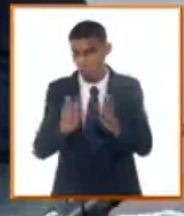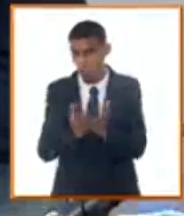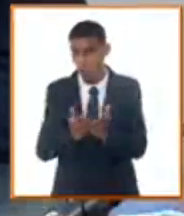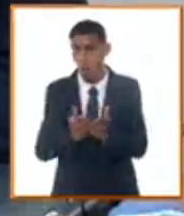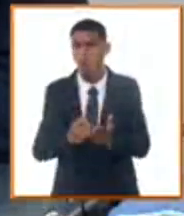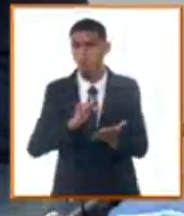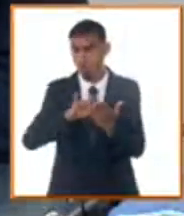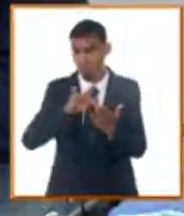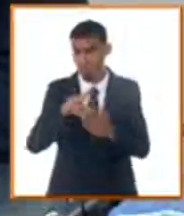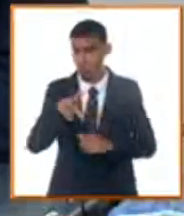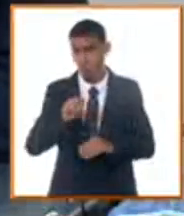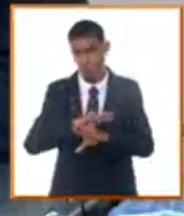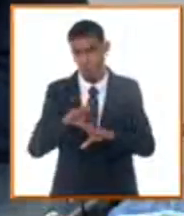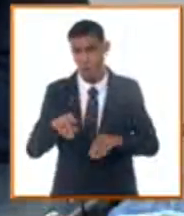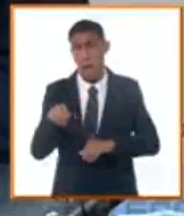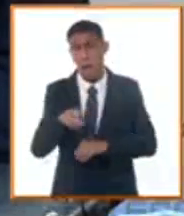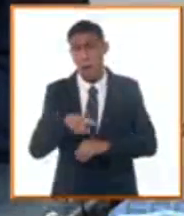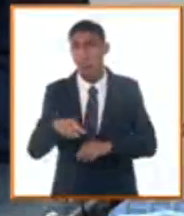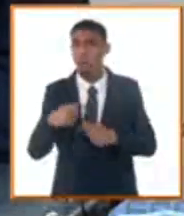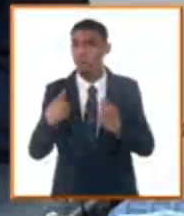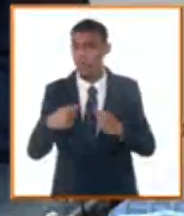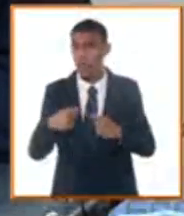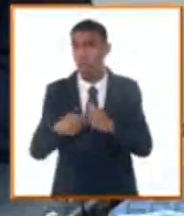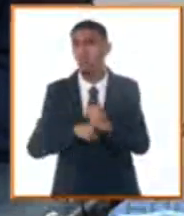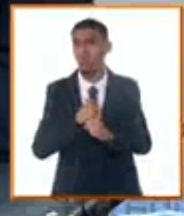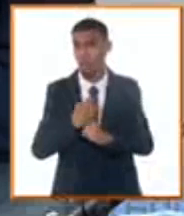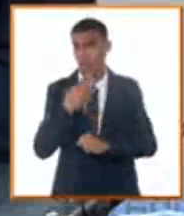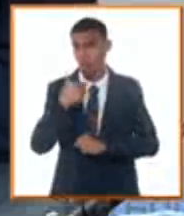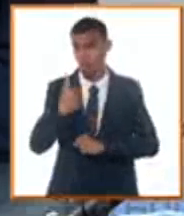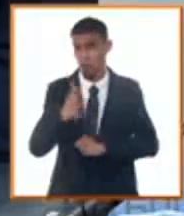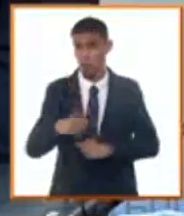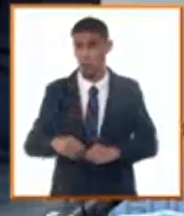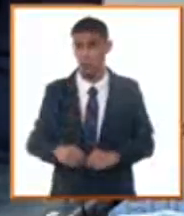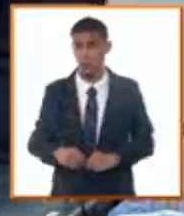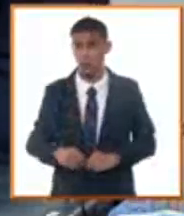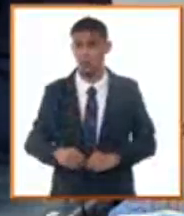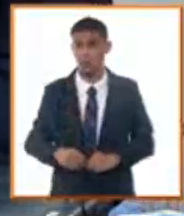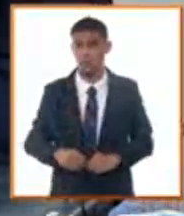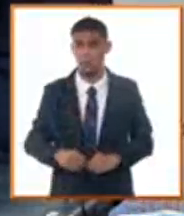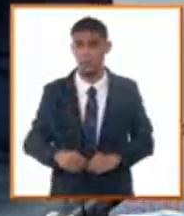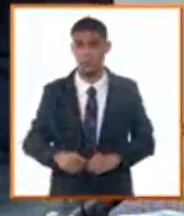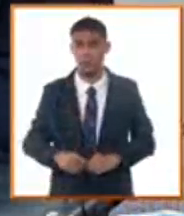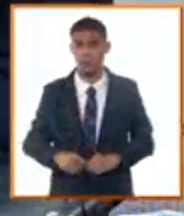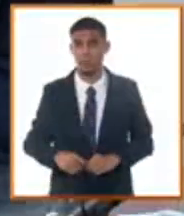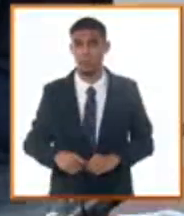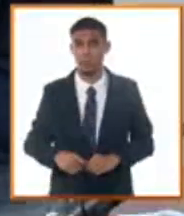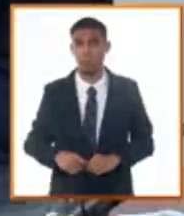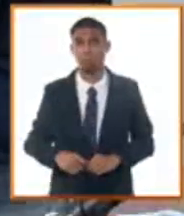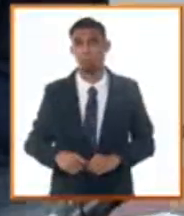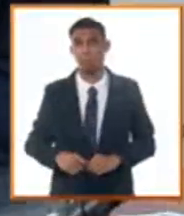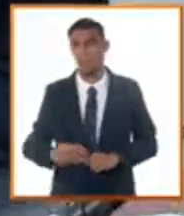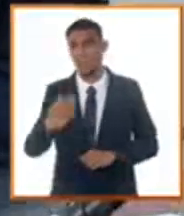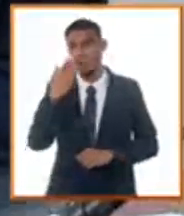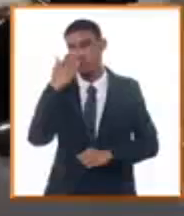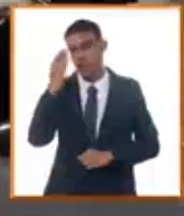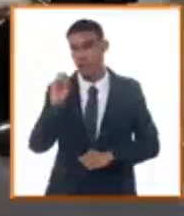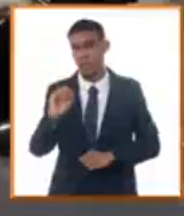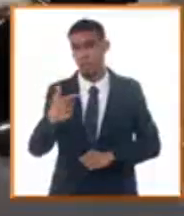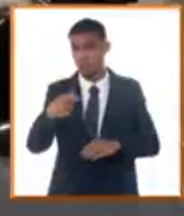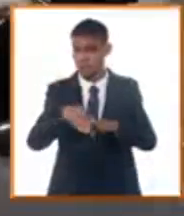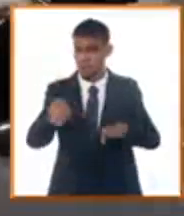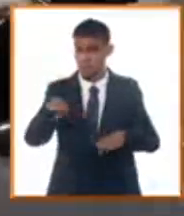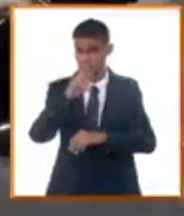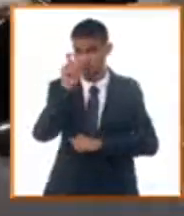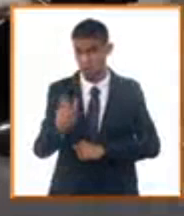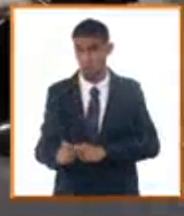ese monedero para que cada vez tenga mayor utilidad y, por tanto, mayor uso por la población cubana. Bueno, muchísimas gracias, viceministro.